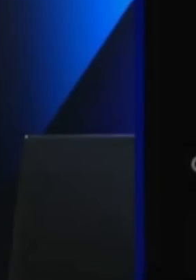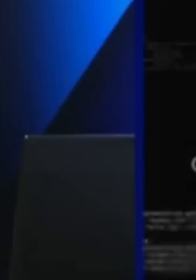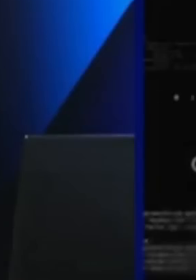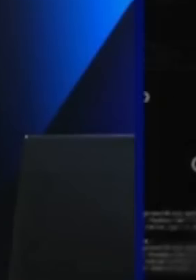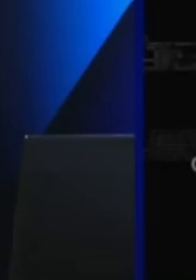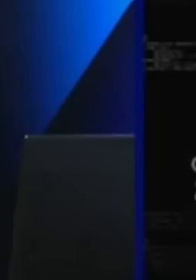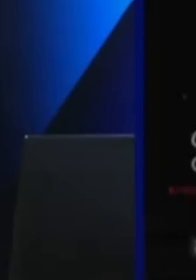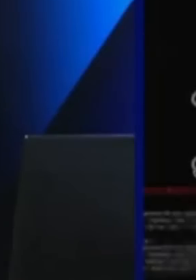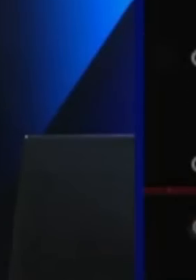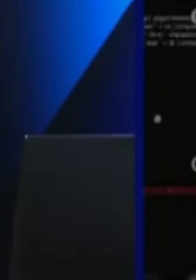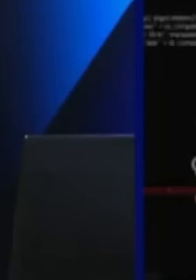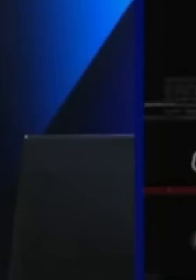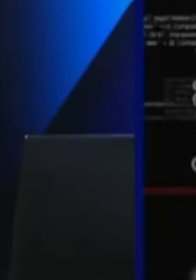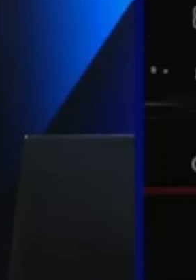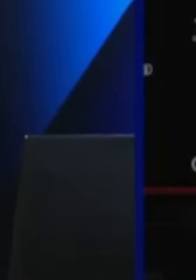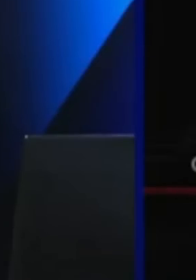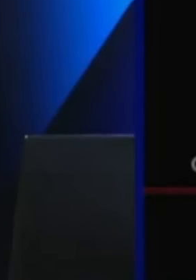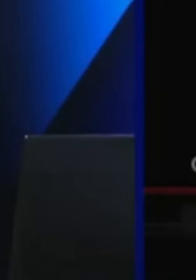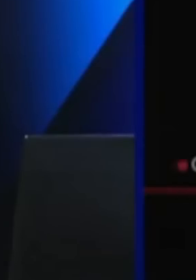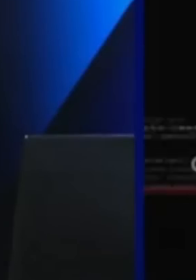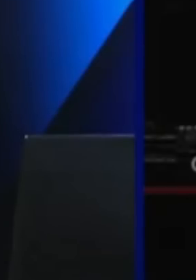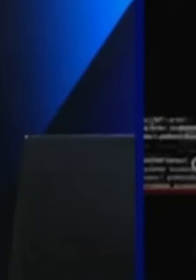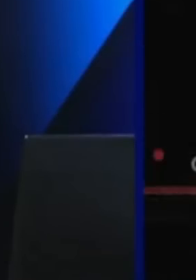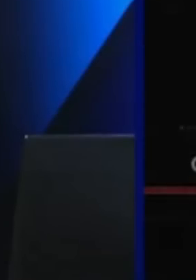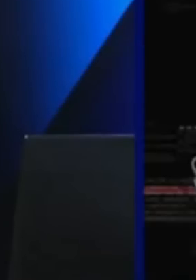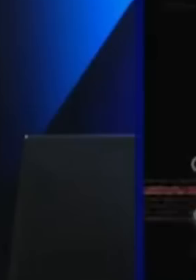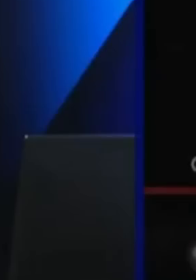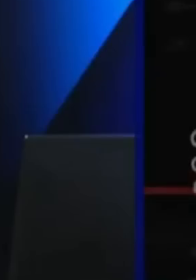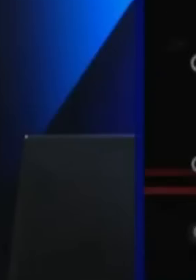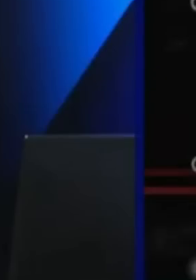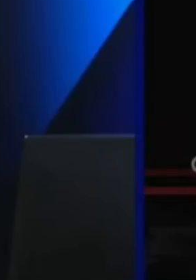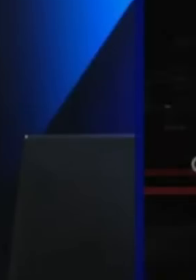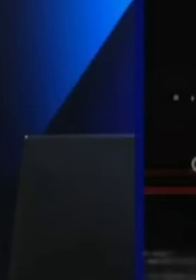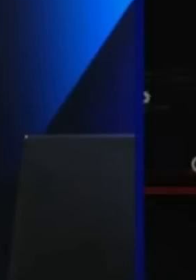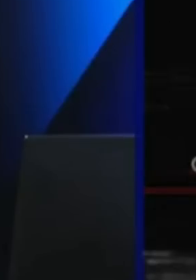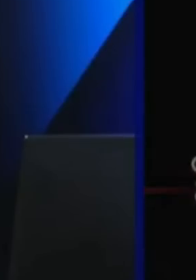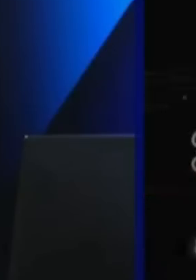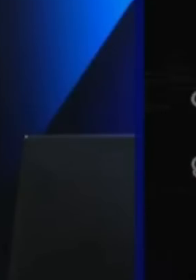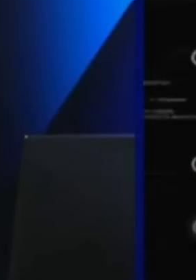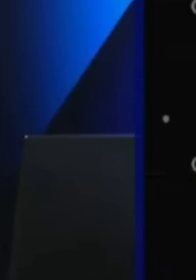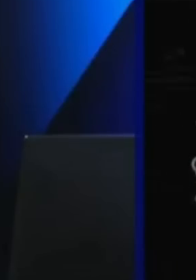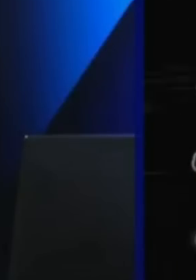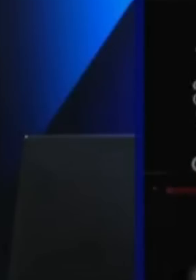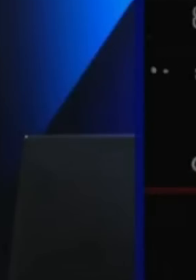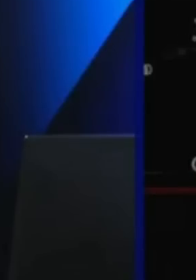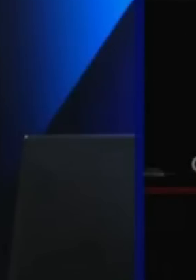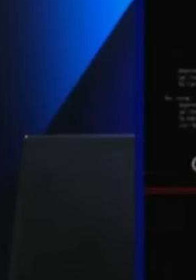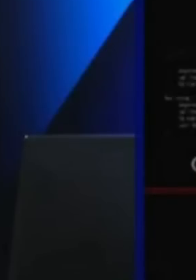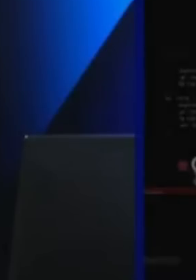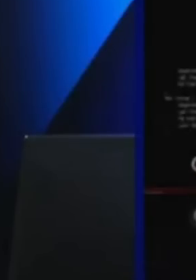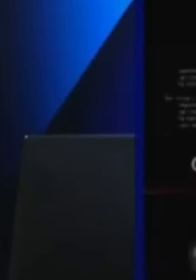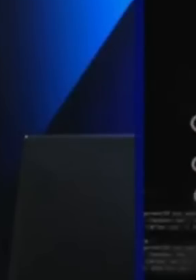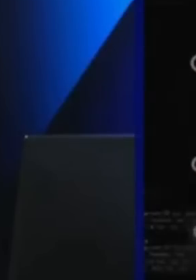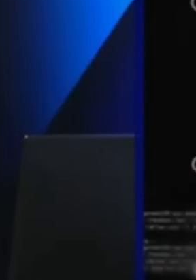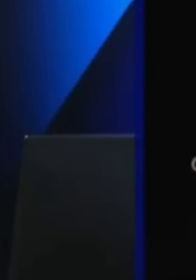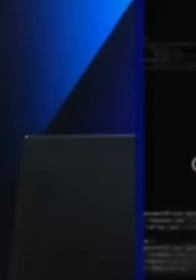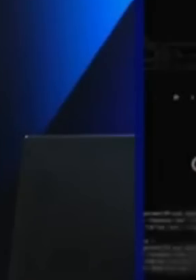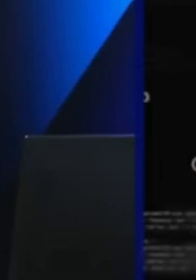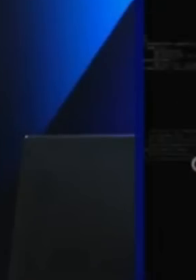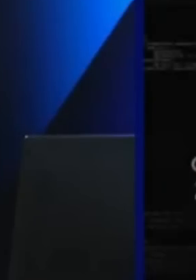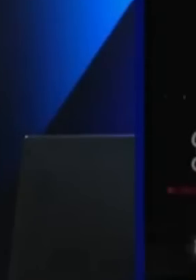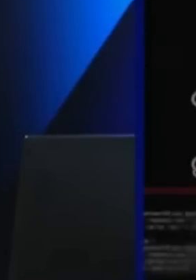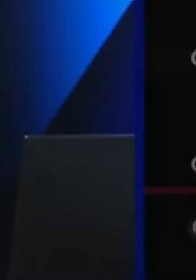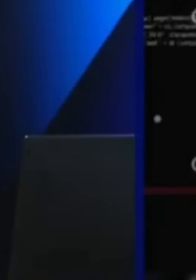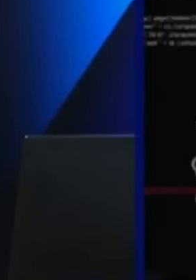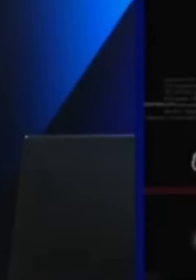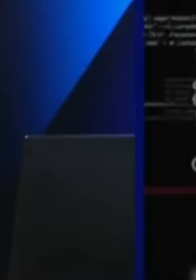general, de que se viene una devaluación. Ellos quisieran que así sucediera, pero yo les aseguro